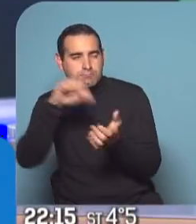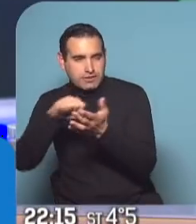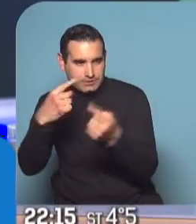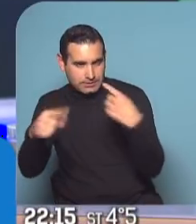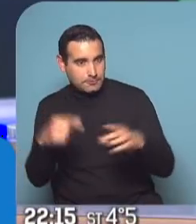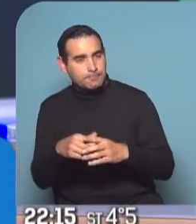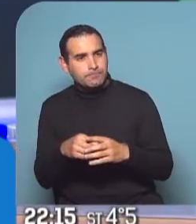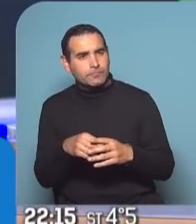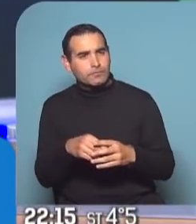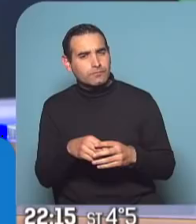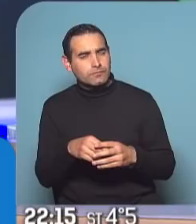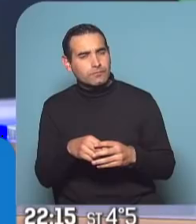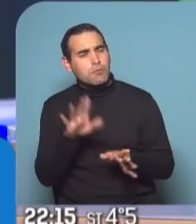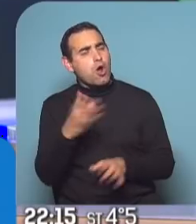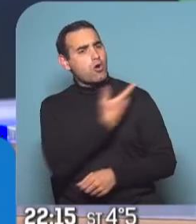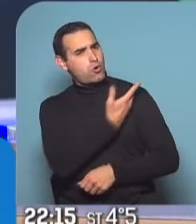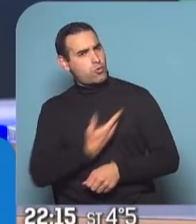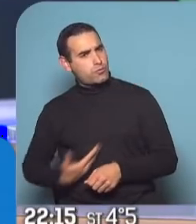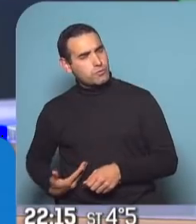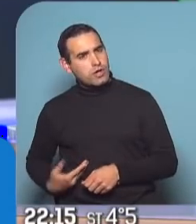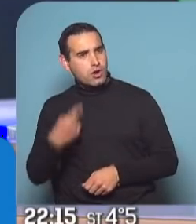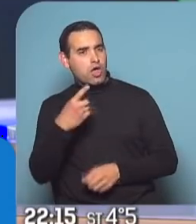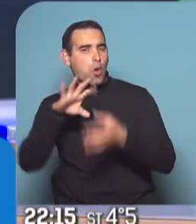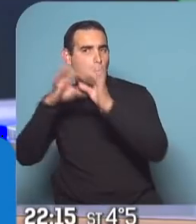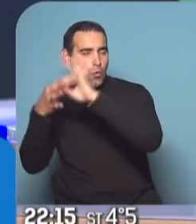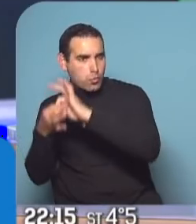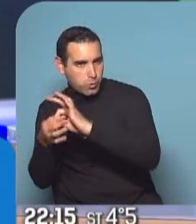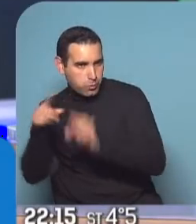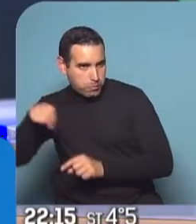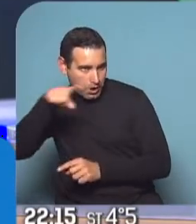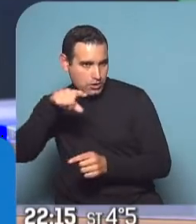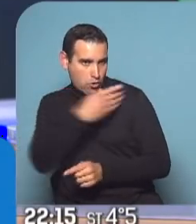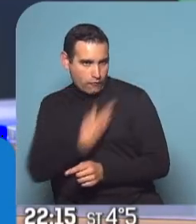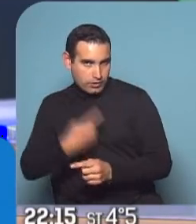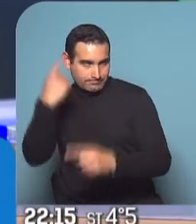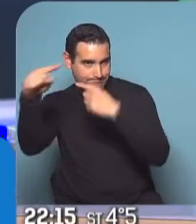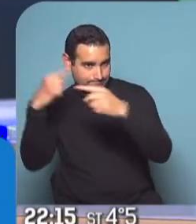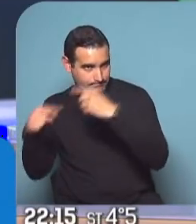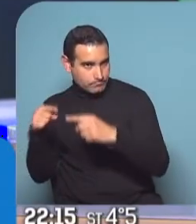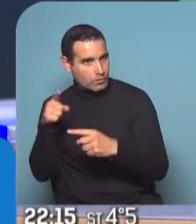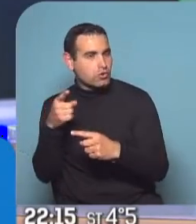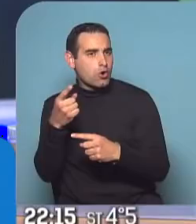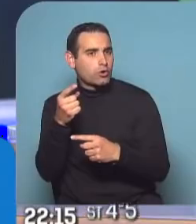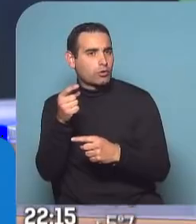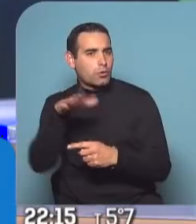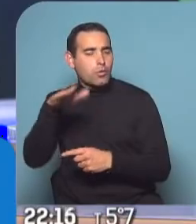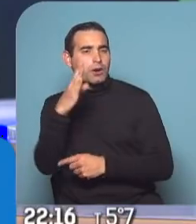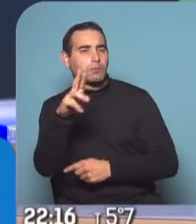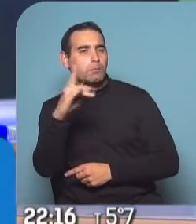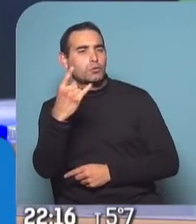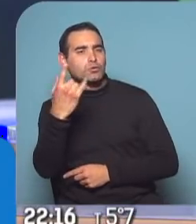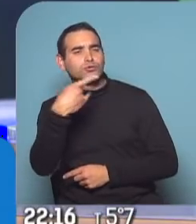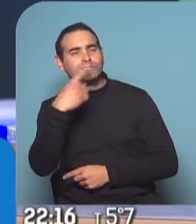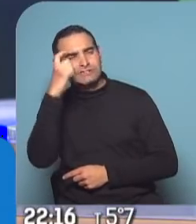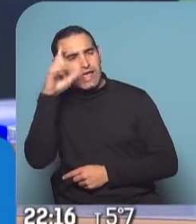hay de que los gobiernos de Europa y que la estructura de poder en Bruselas imponga